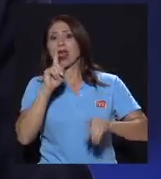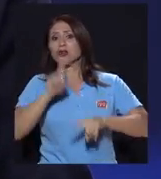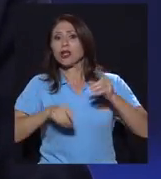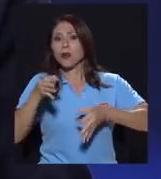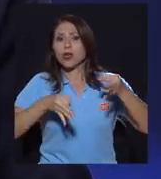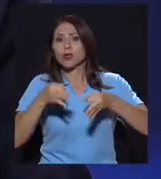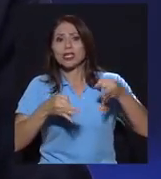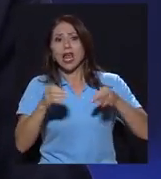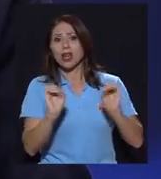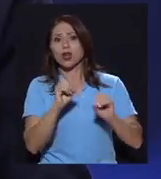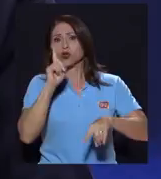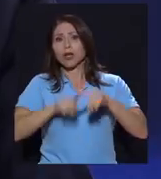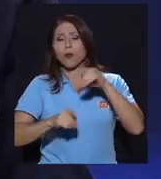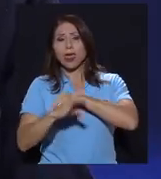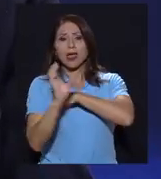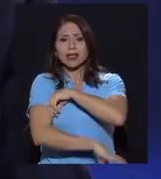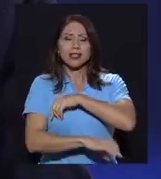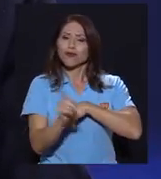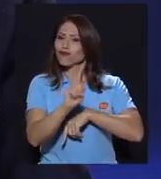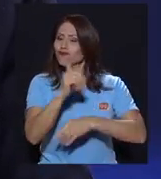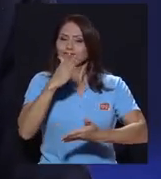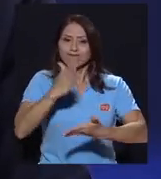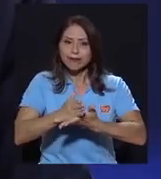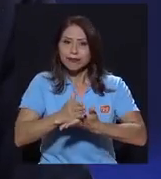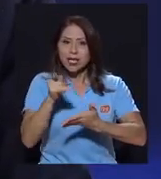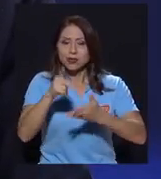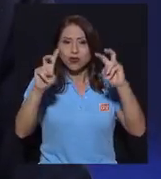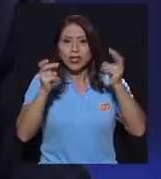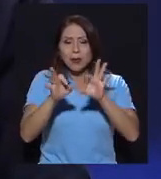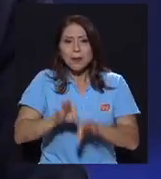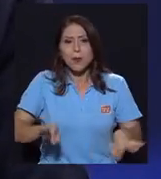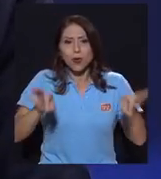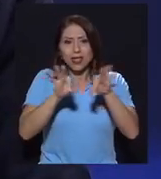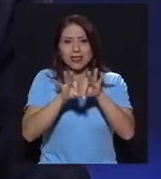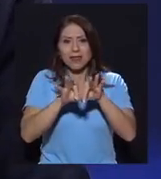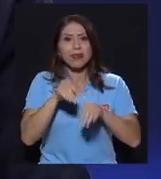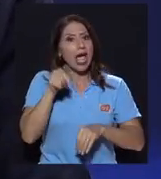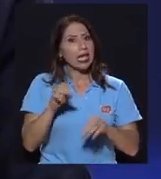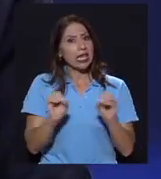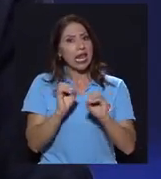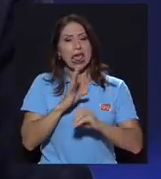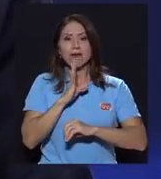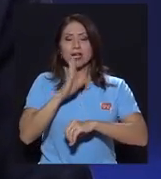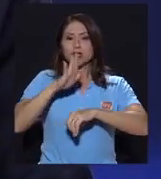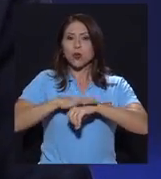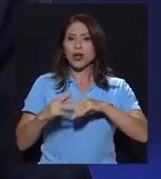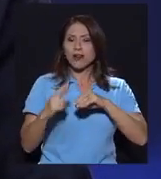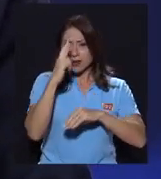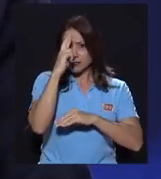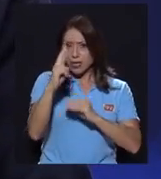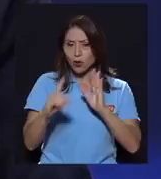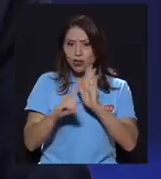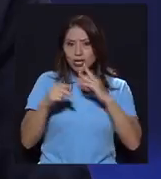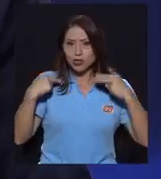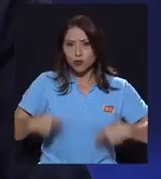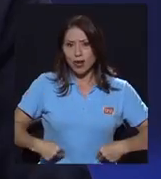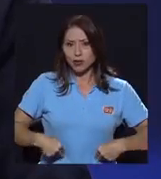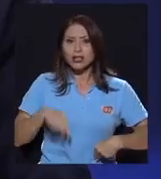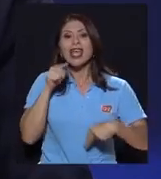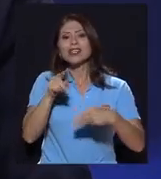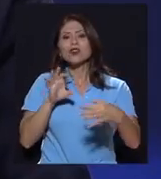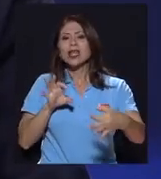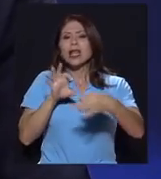parece que ese es un tema importante y aquí no tiene que ver con el respeto a los derechos humanos tiene que ver con un elemento que nos parece fundamental